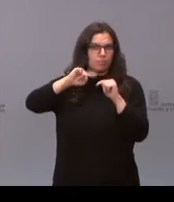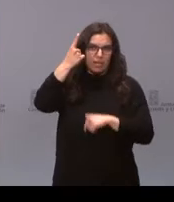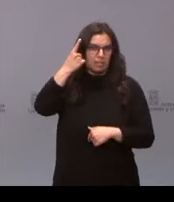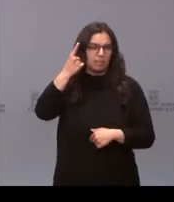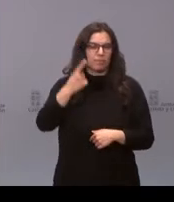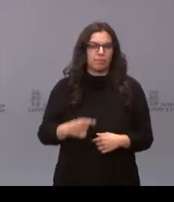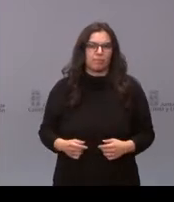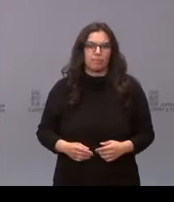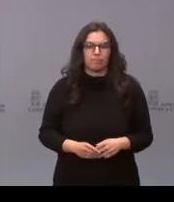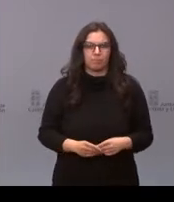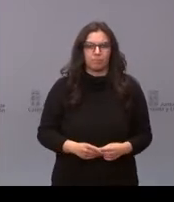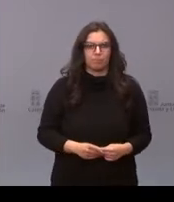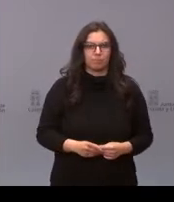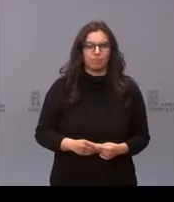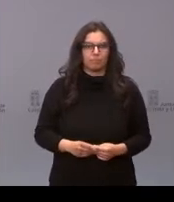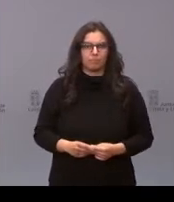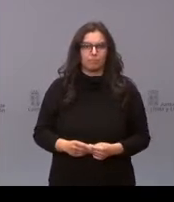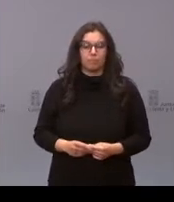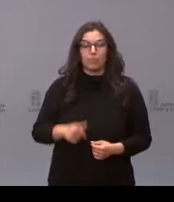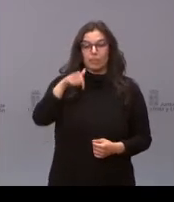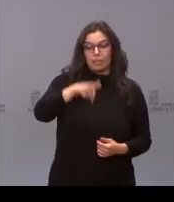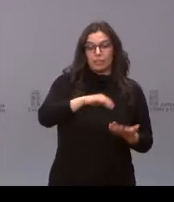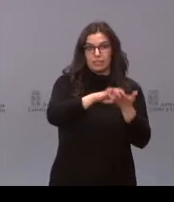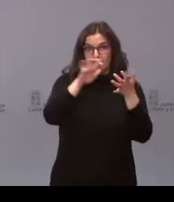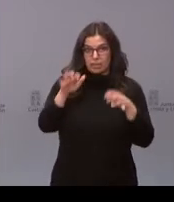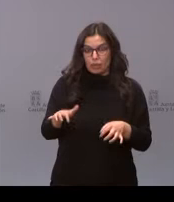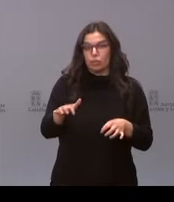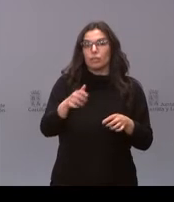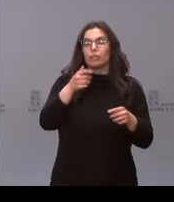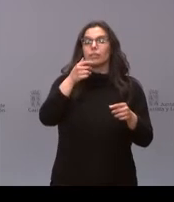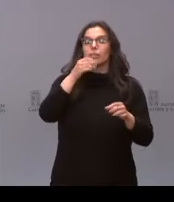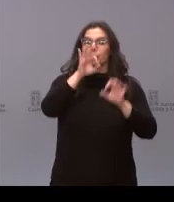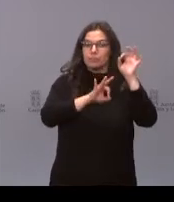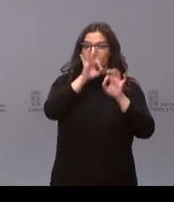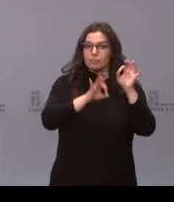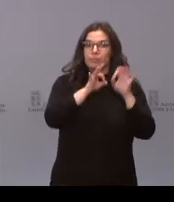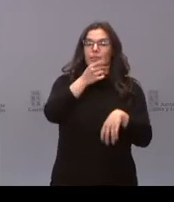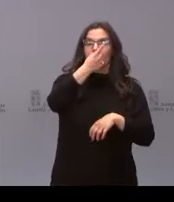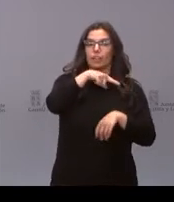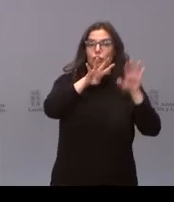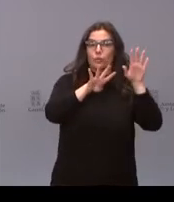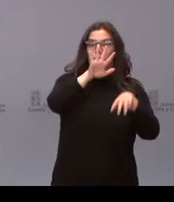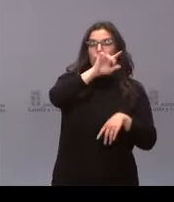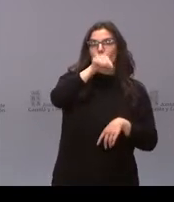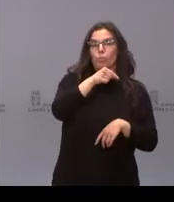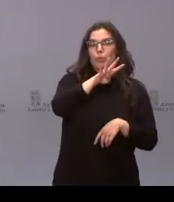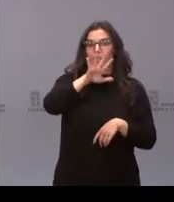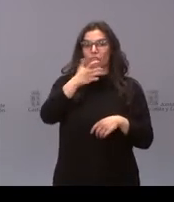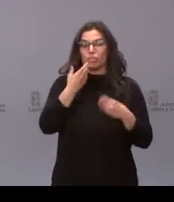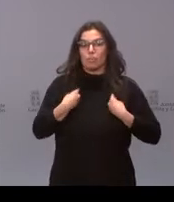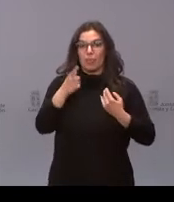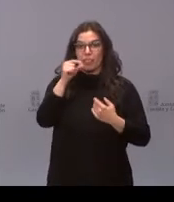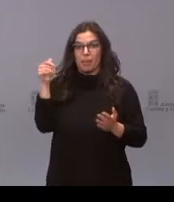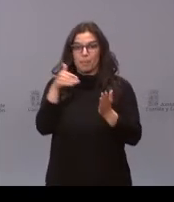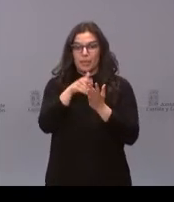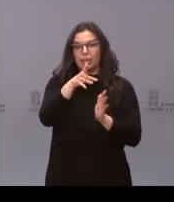días más altas en españa castilla y león con una tasa de 194 45% mil habitantes es la